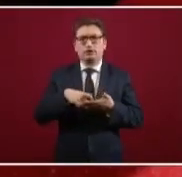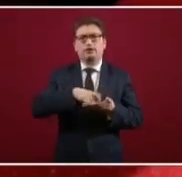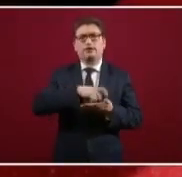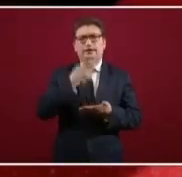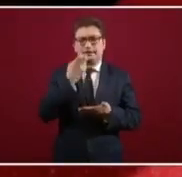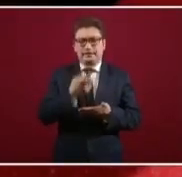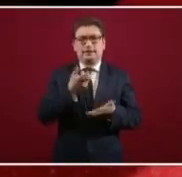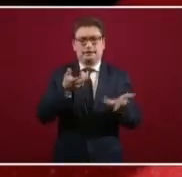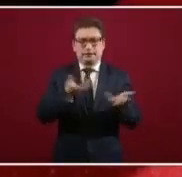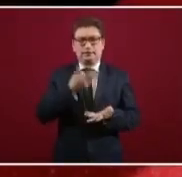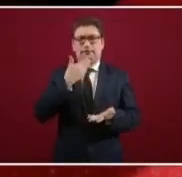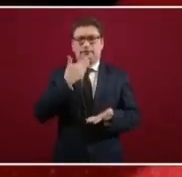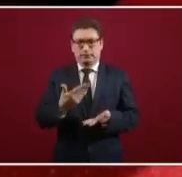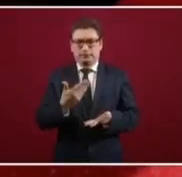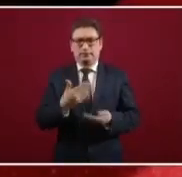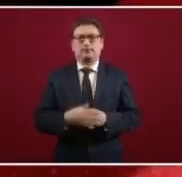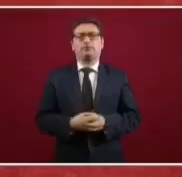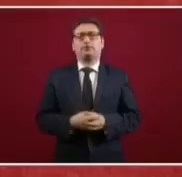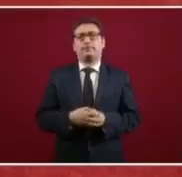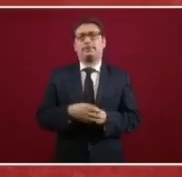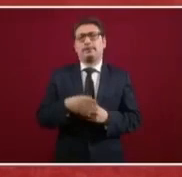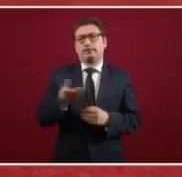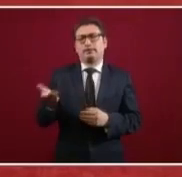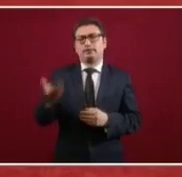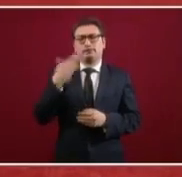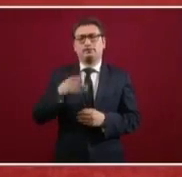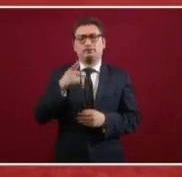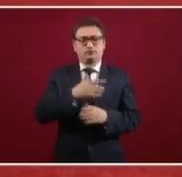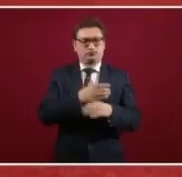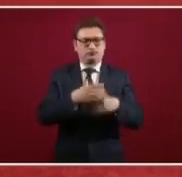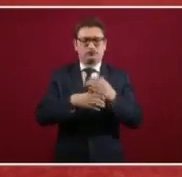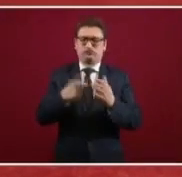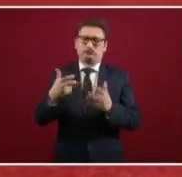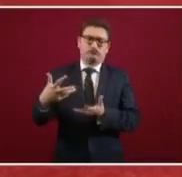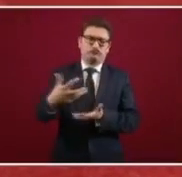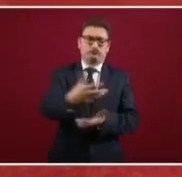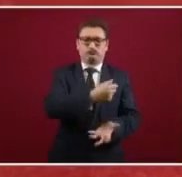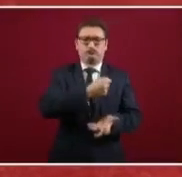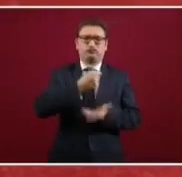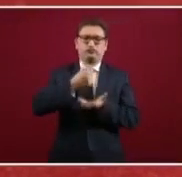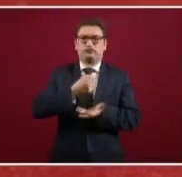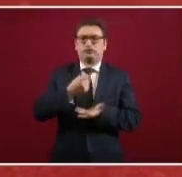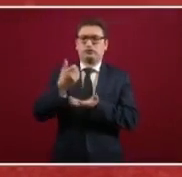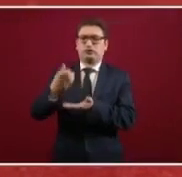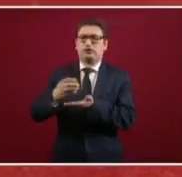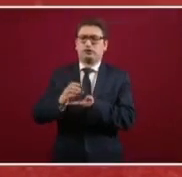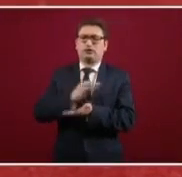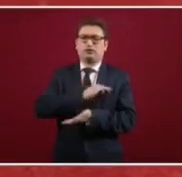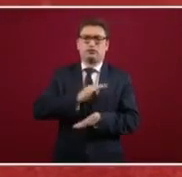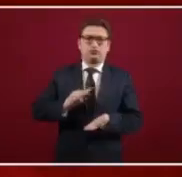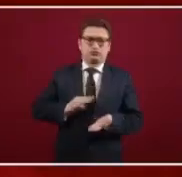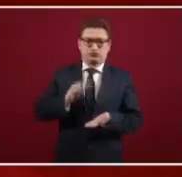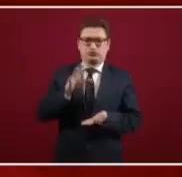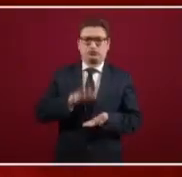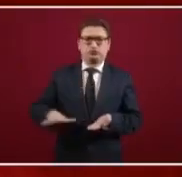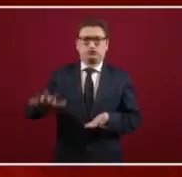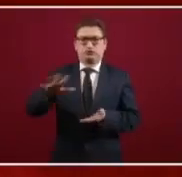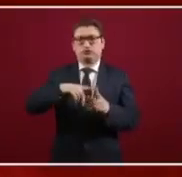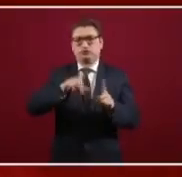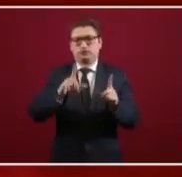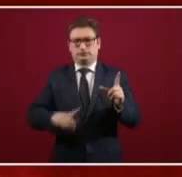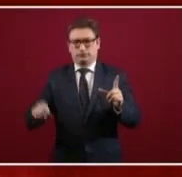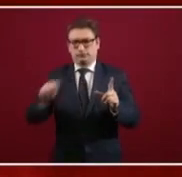presidente y estos recursos se vayan a los municipios más marginados de este